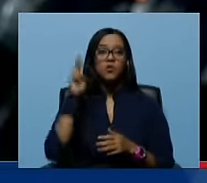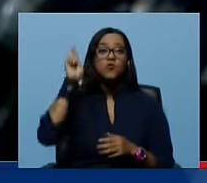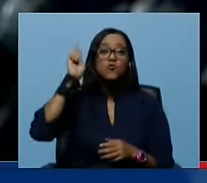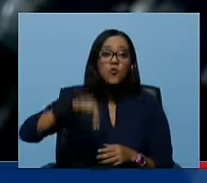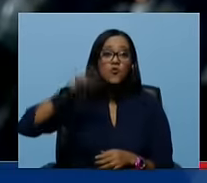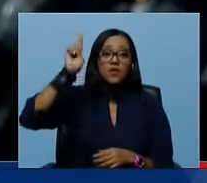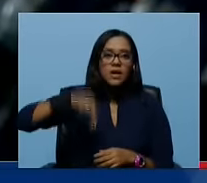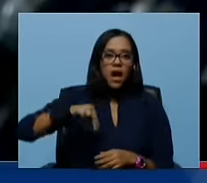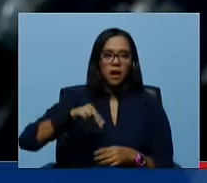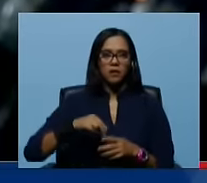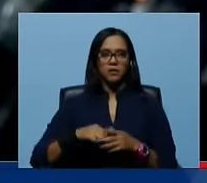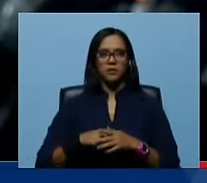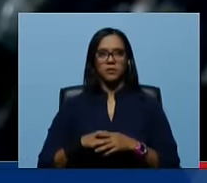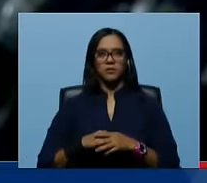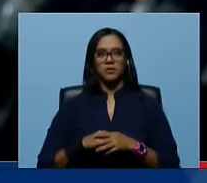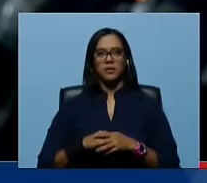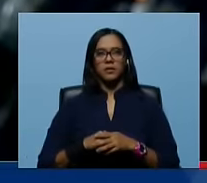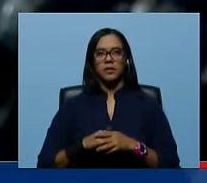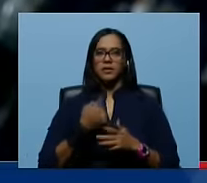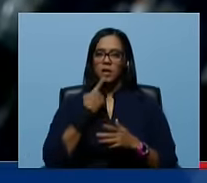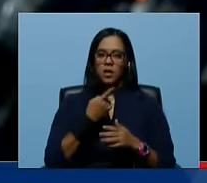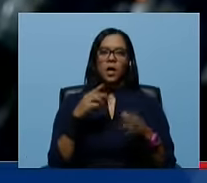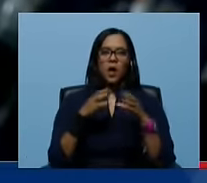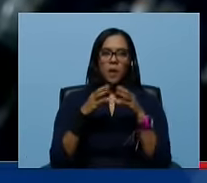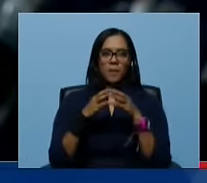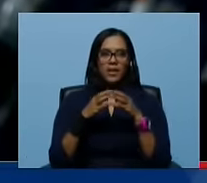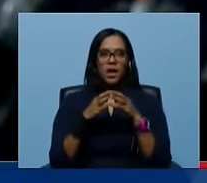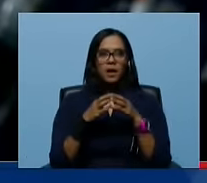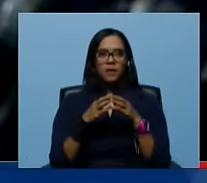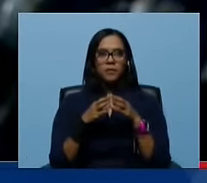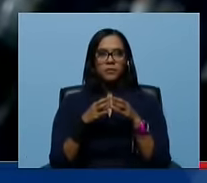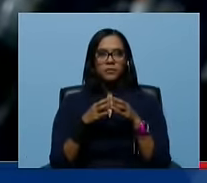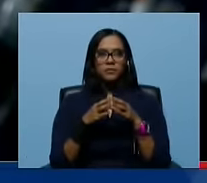Nunca. Yo se lo digo a los compañeros.